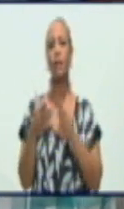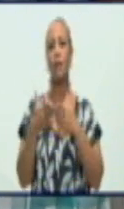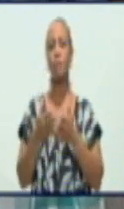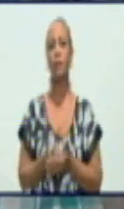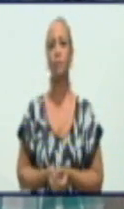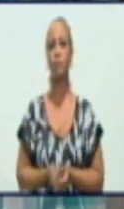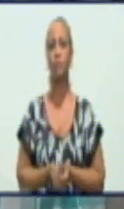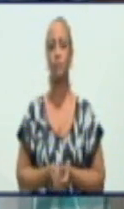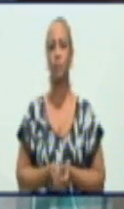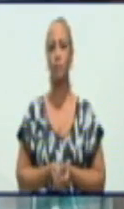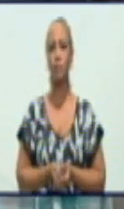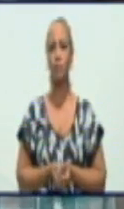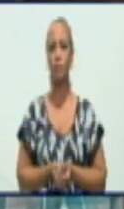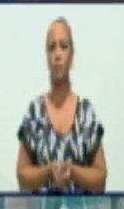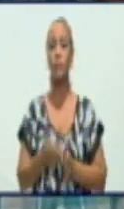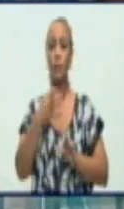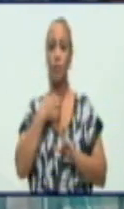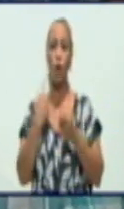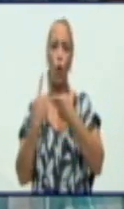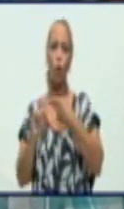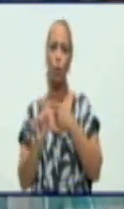otro mapa